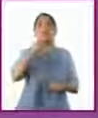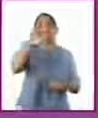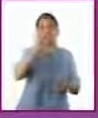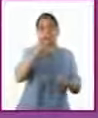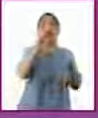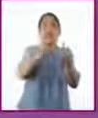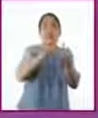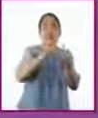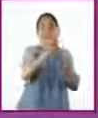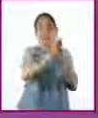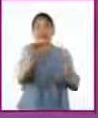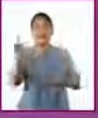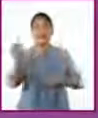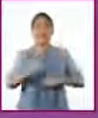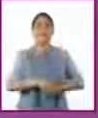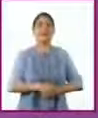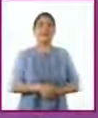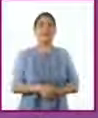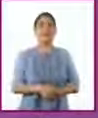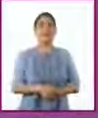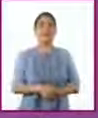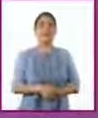colores.